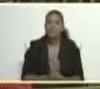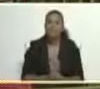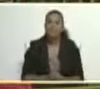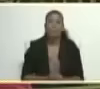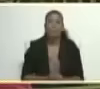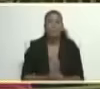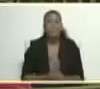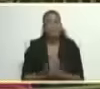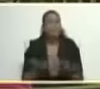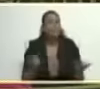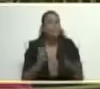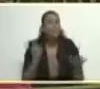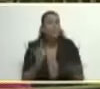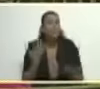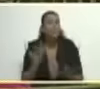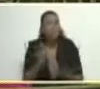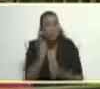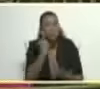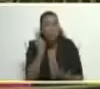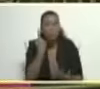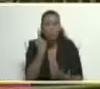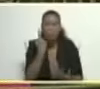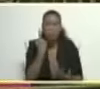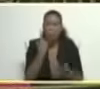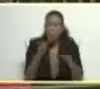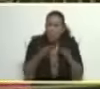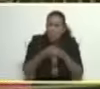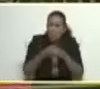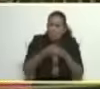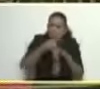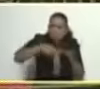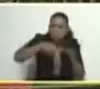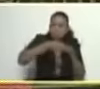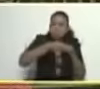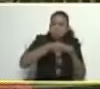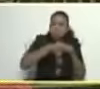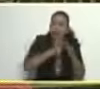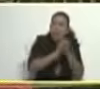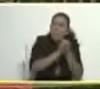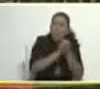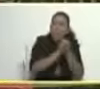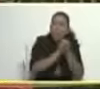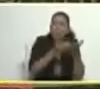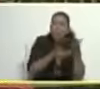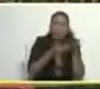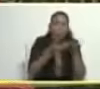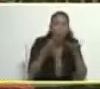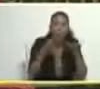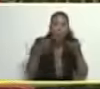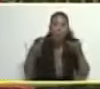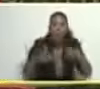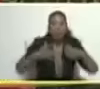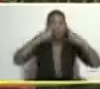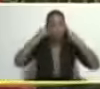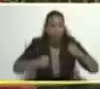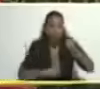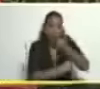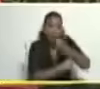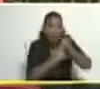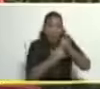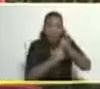Y vemos que no es solamente un pequeño grupo de amigos, sino que es un grupo de